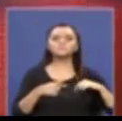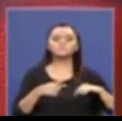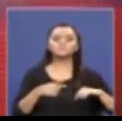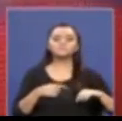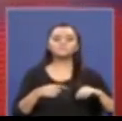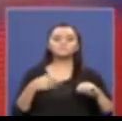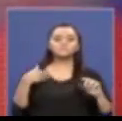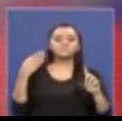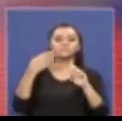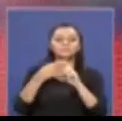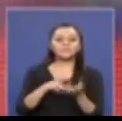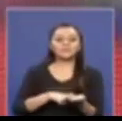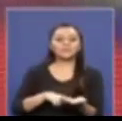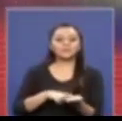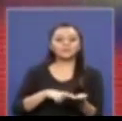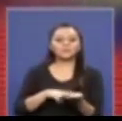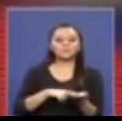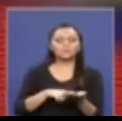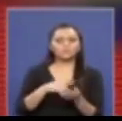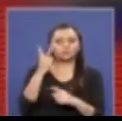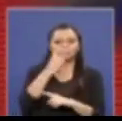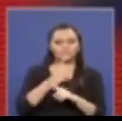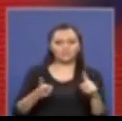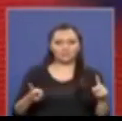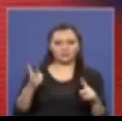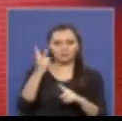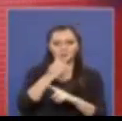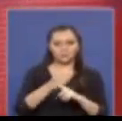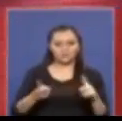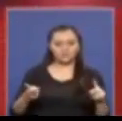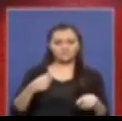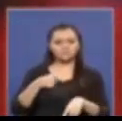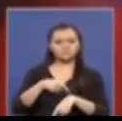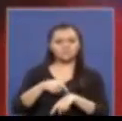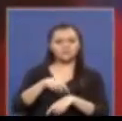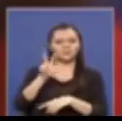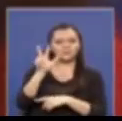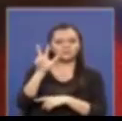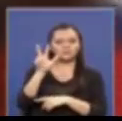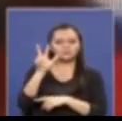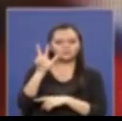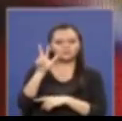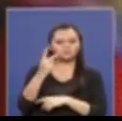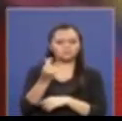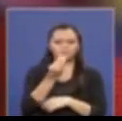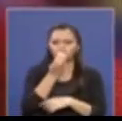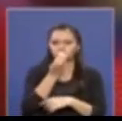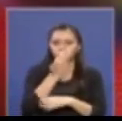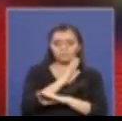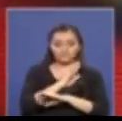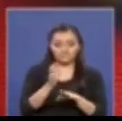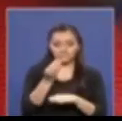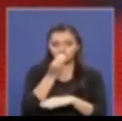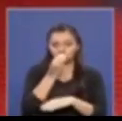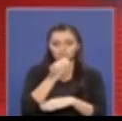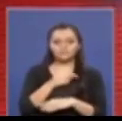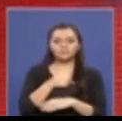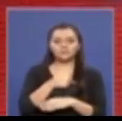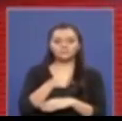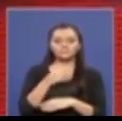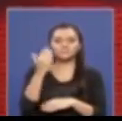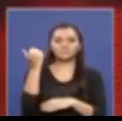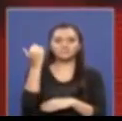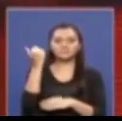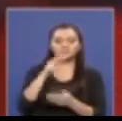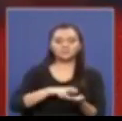¿no? Era hasta la 1:30, nos quedamos casi hasta las 2:30, y a las 3 de la tarde, pues, después de comer algo rápido, tuvimos la 15ª